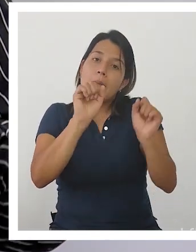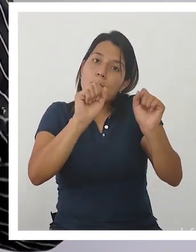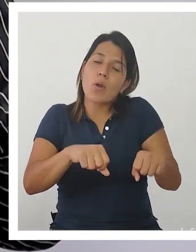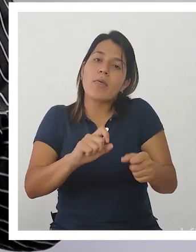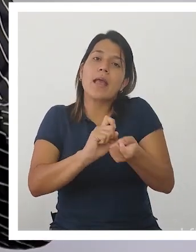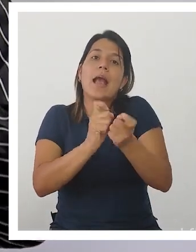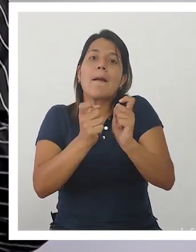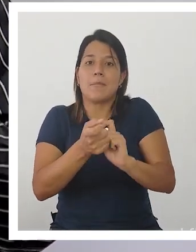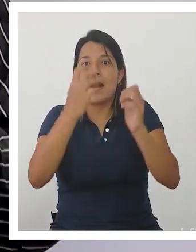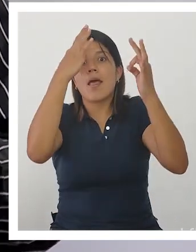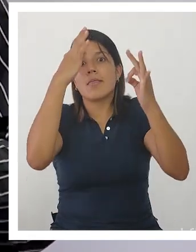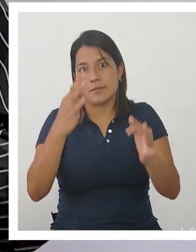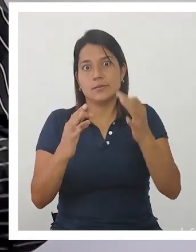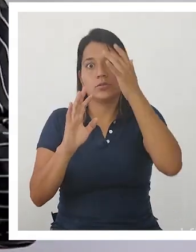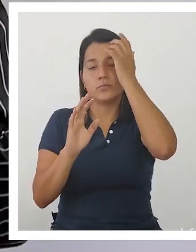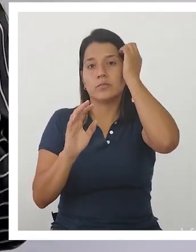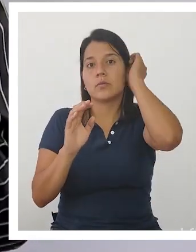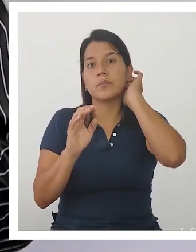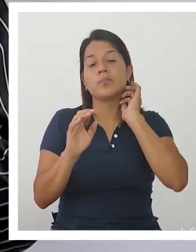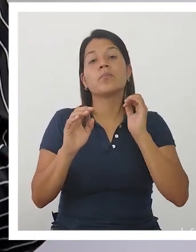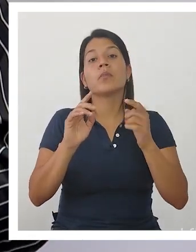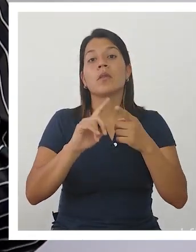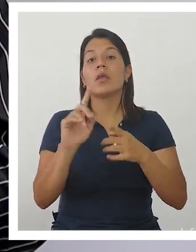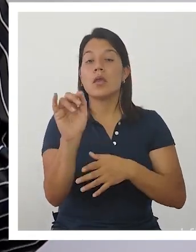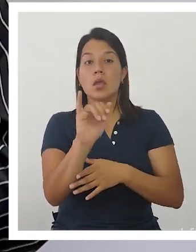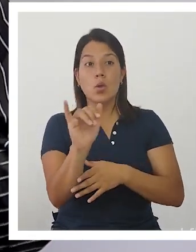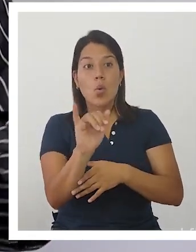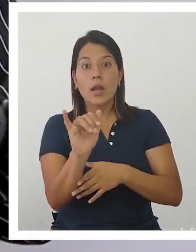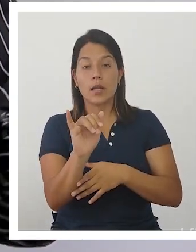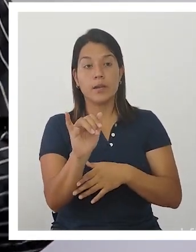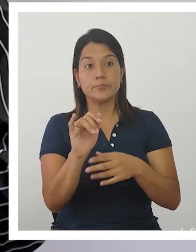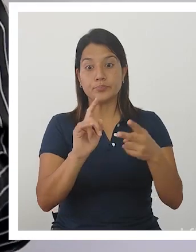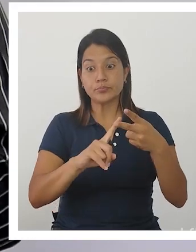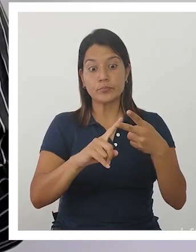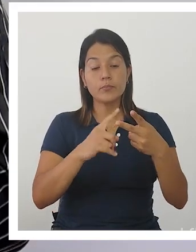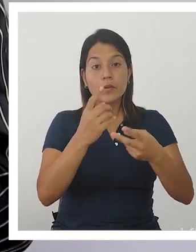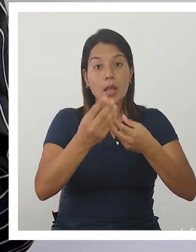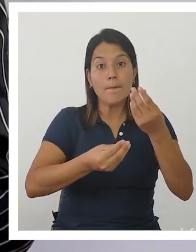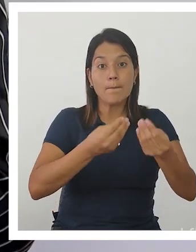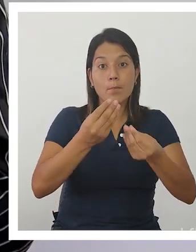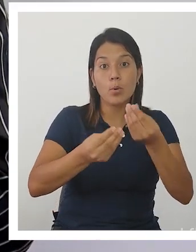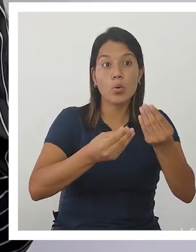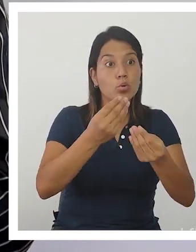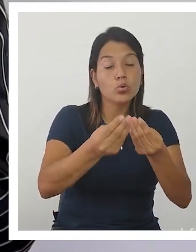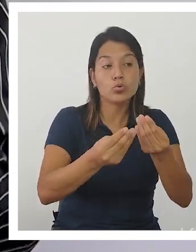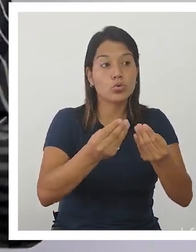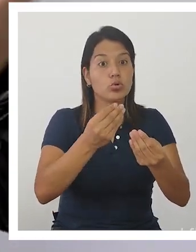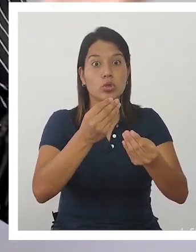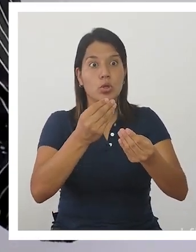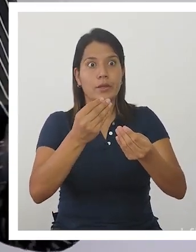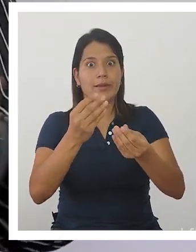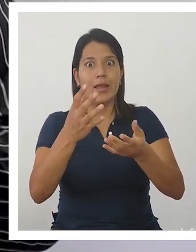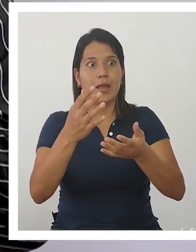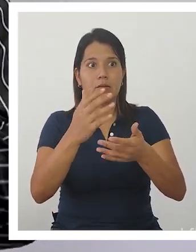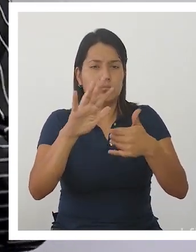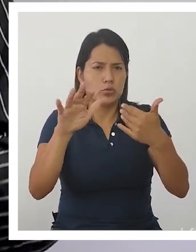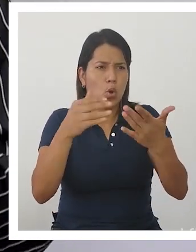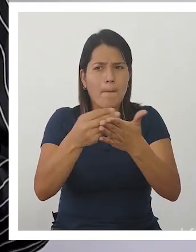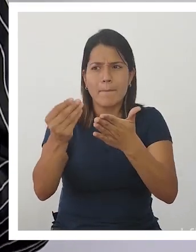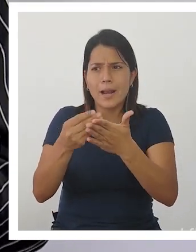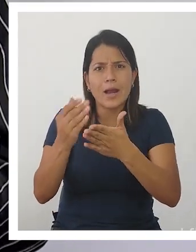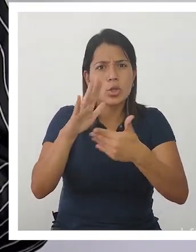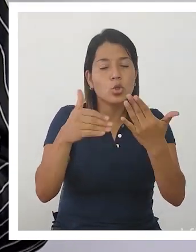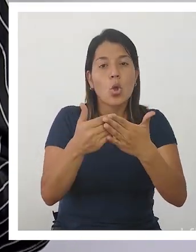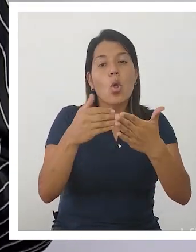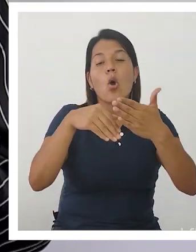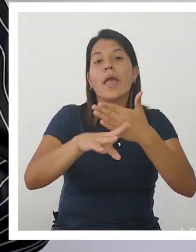ellas es, por ejemplo, que las cadenas de valor de los suministros que usan los hoteles sean cobradas en colones, por ejemplo. Porque en estos momentos esas cadenas